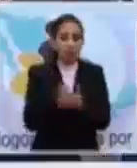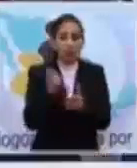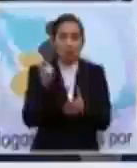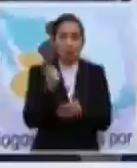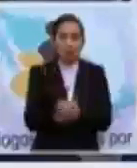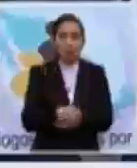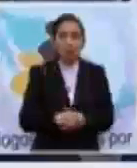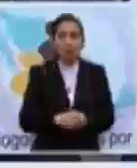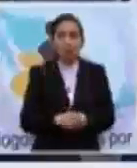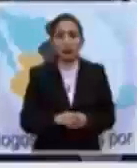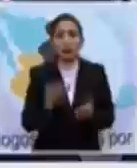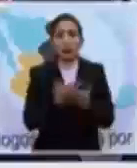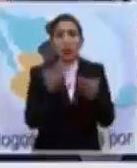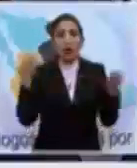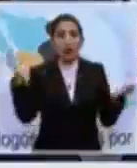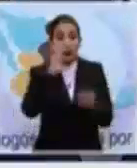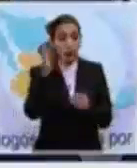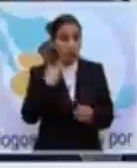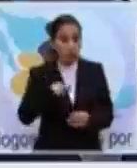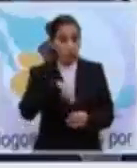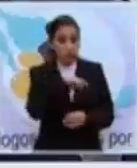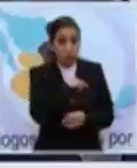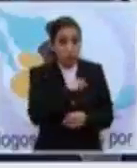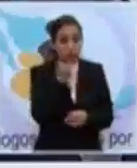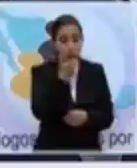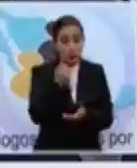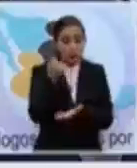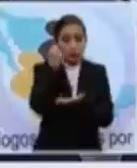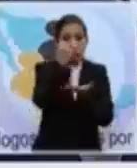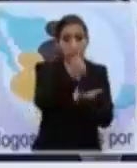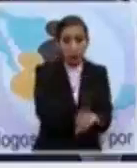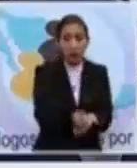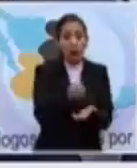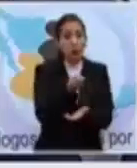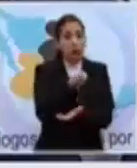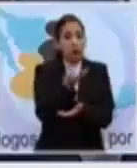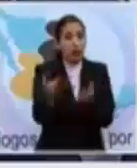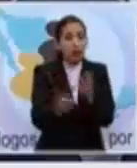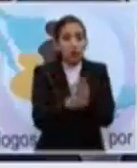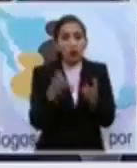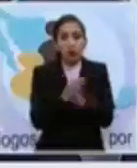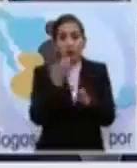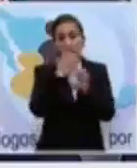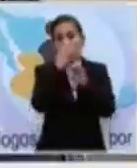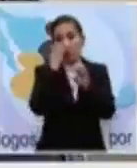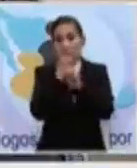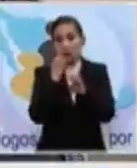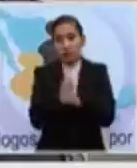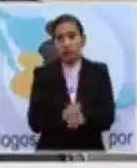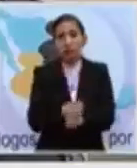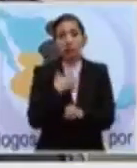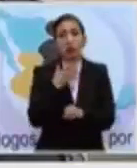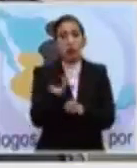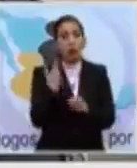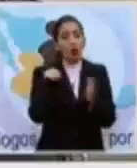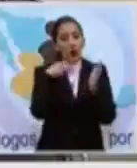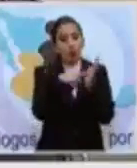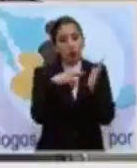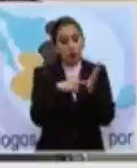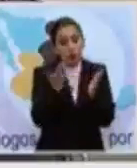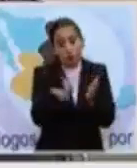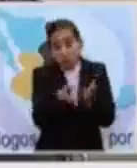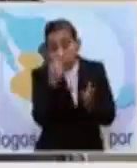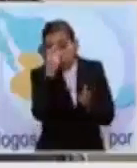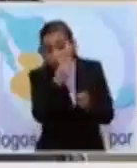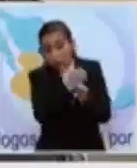ellos mismos. Ahora, si nosotros llenamos los requisitos y todo, y por cualquier cosa alguna entidad, y llenando los requisitos de la entidad que está